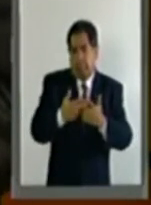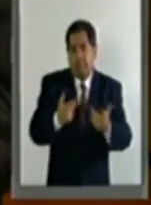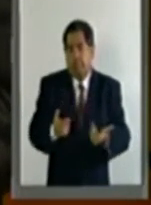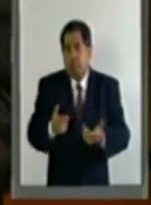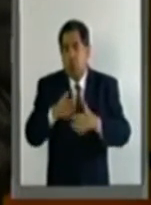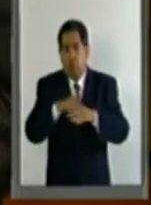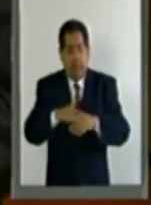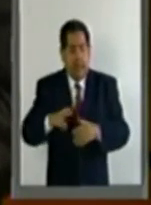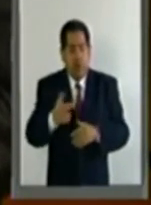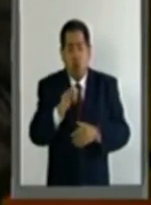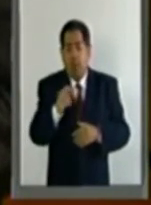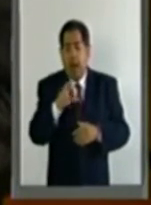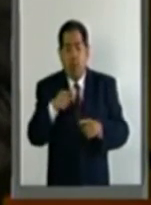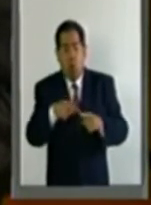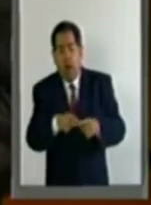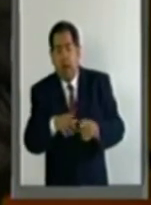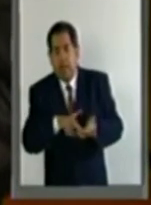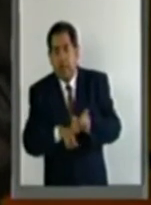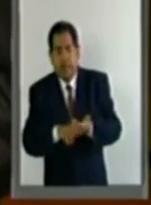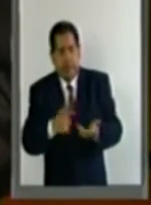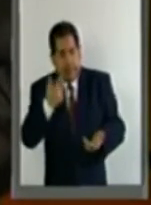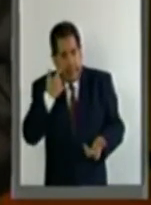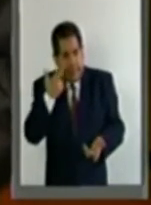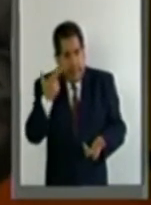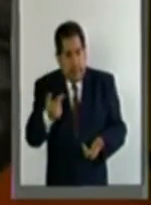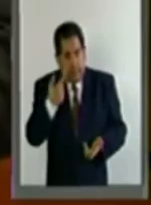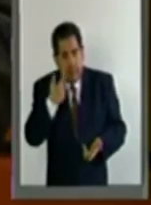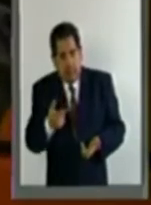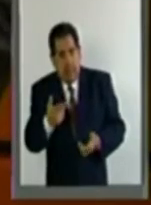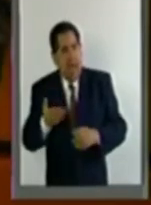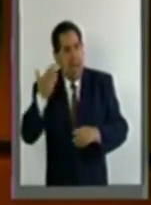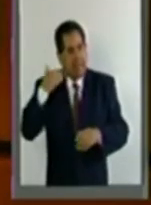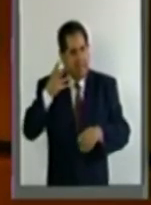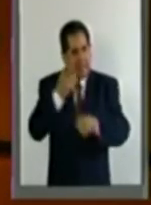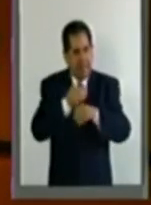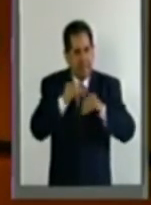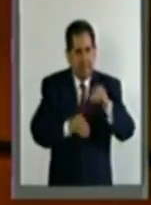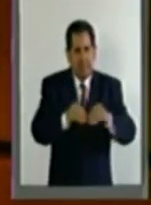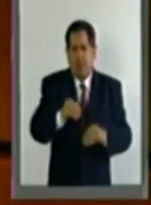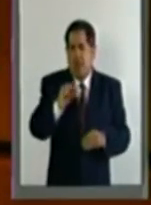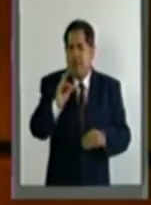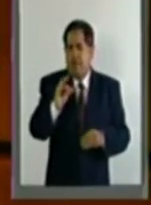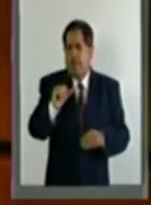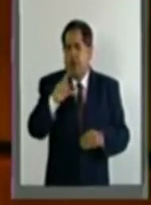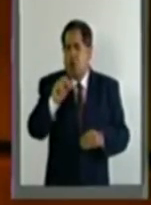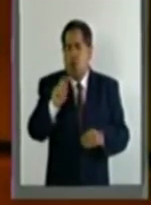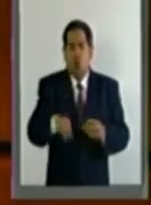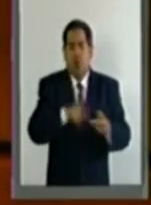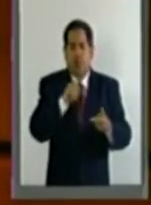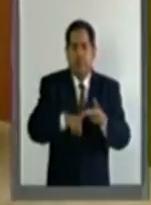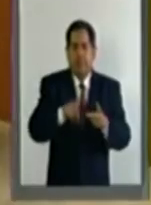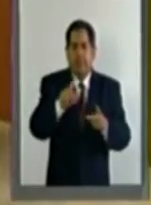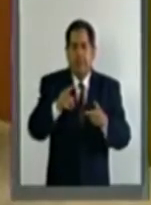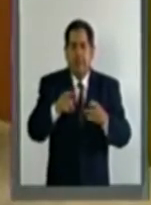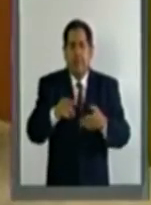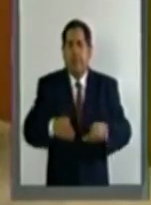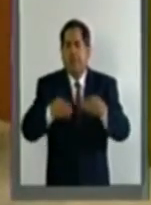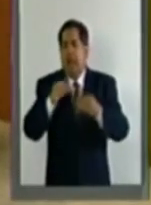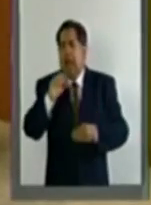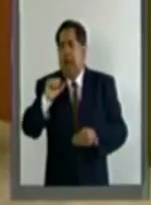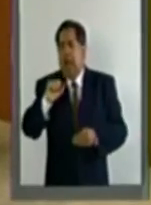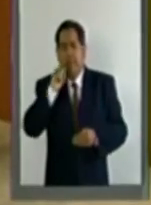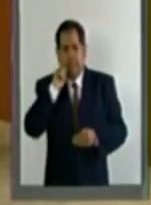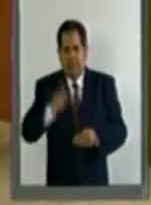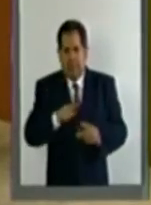sobre el río Bravo, y por esta razón se hicieron las presas Falcón y de la Amistad.